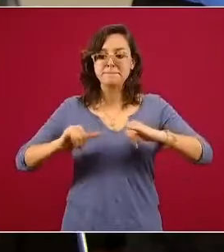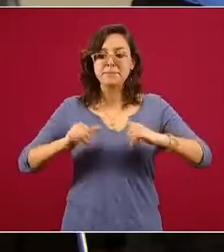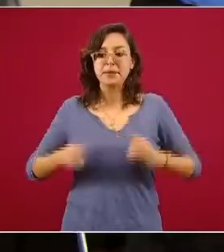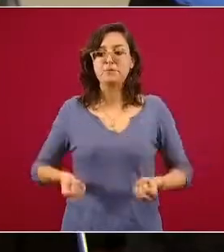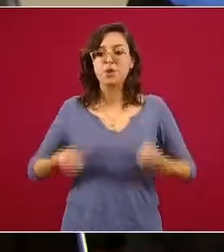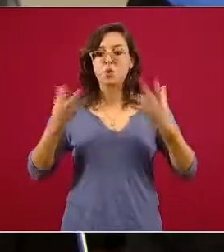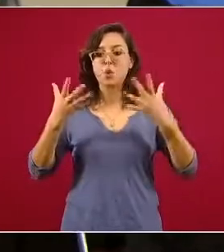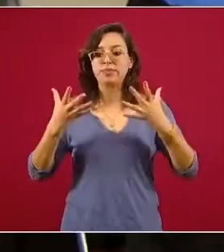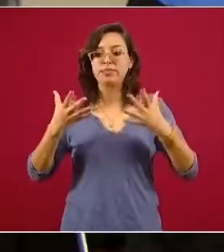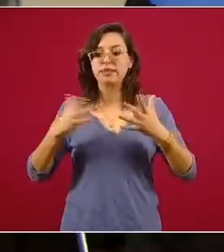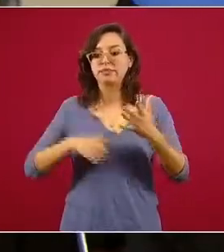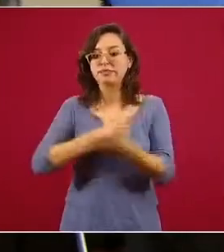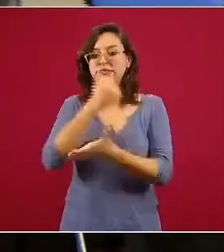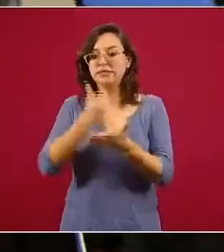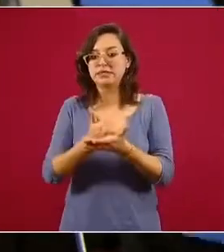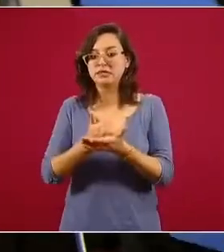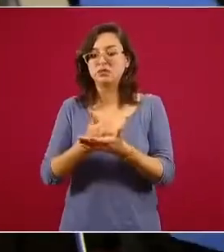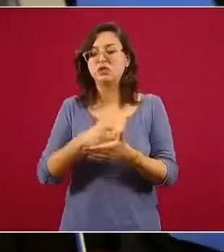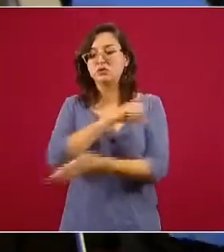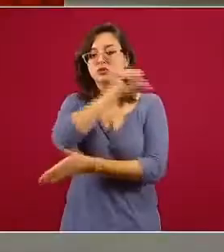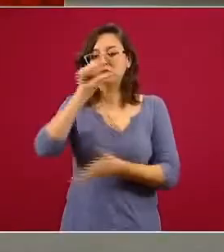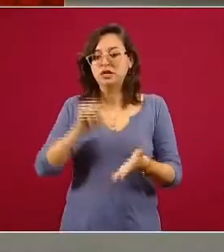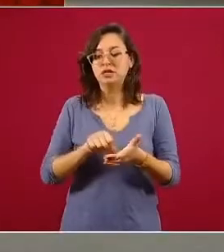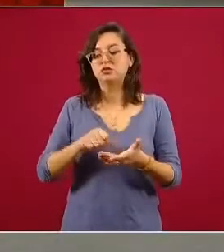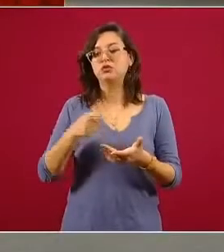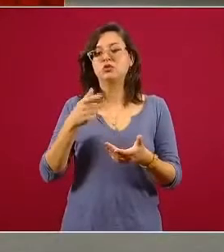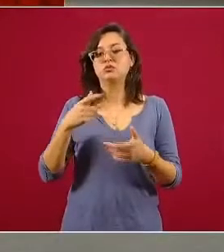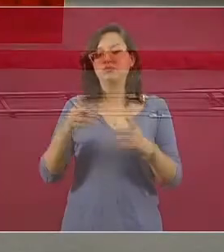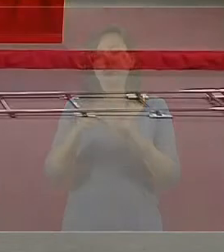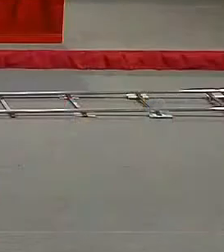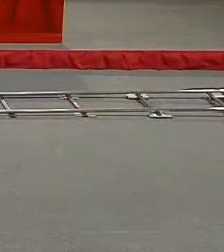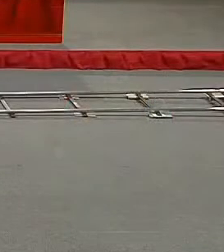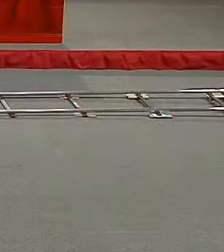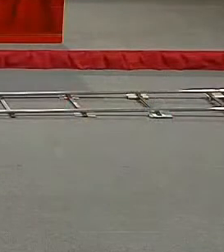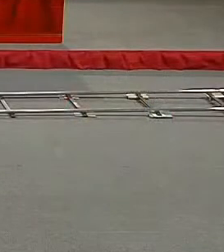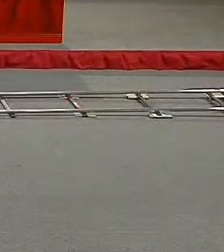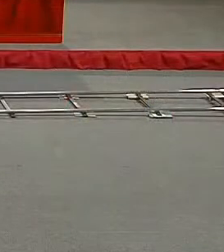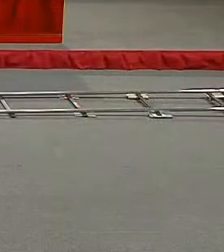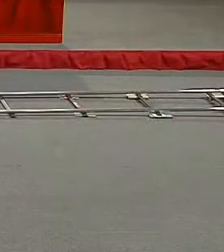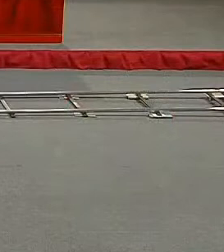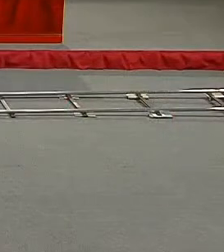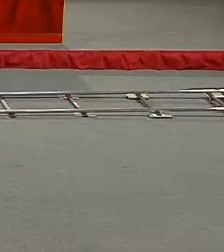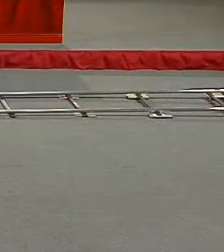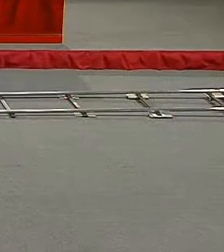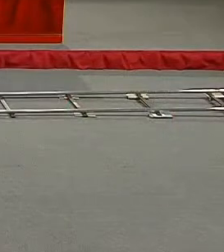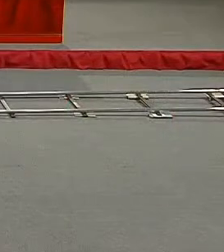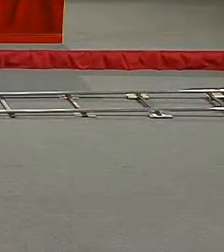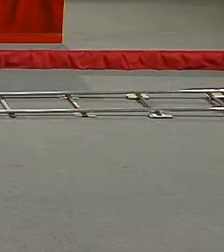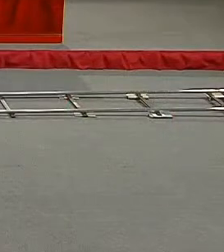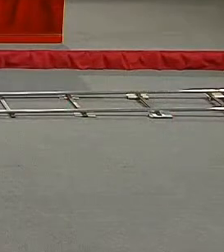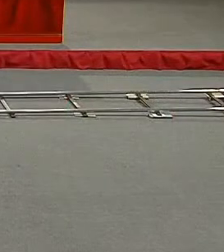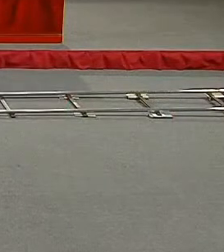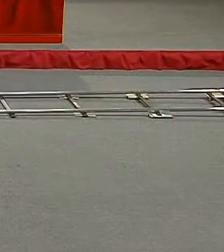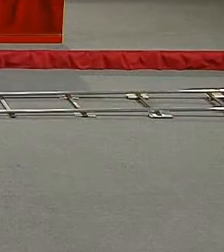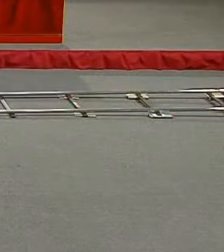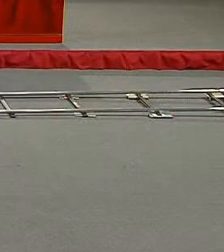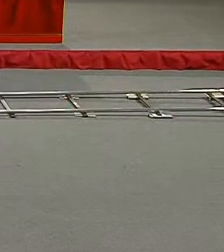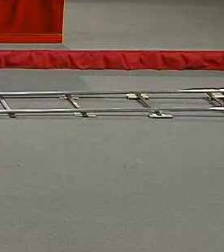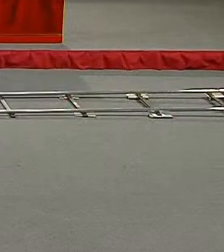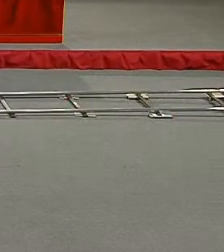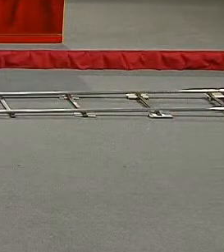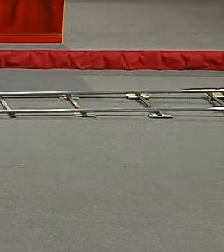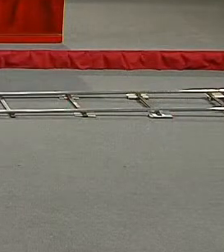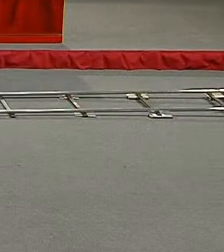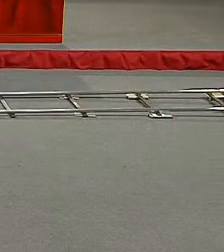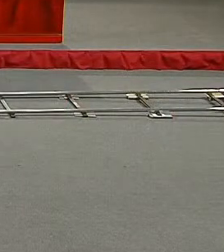casos, pero por zonas urbanas como Valle de México, Tampico, Altamira, Ciudad Madero, ¿no? Y cosas así como para poder observarlos